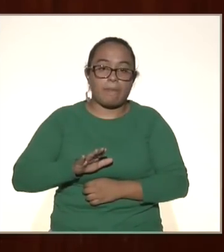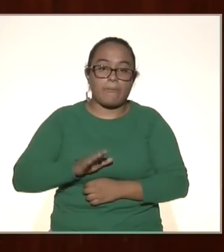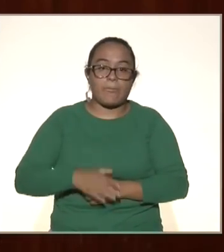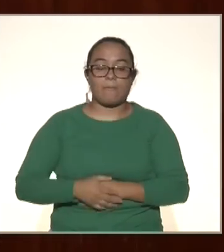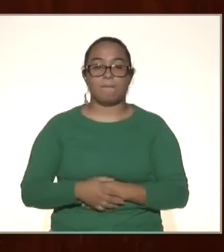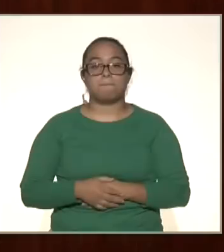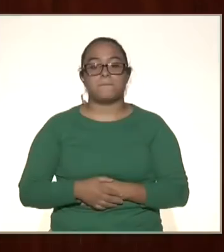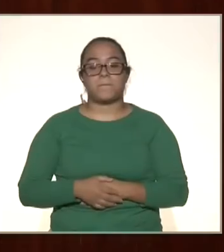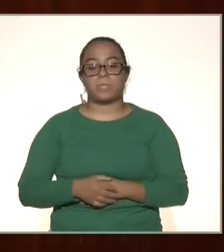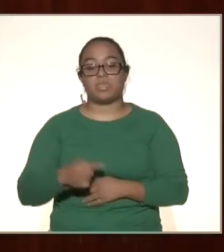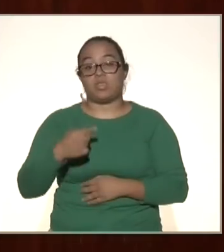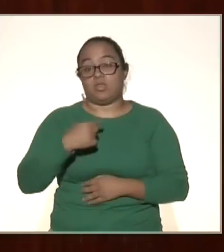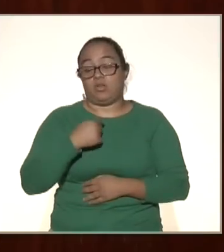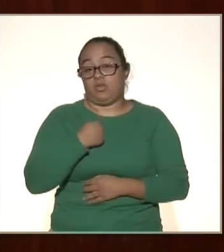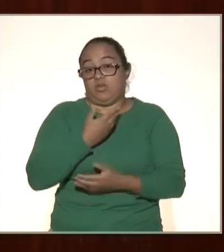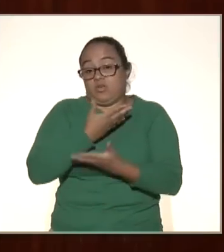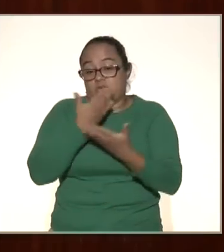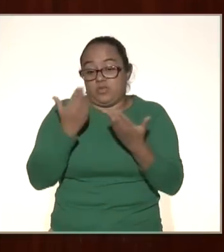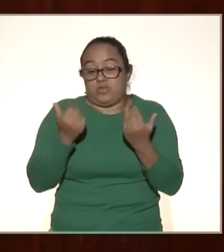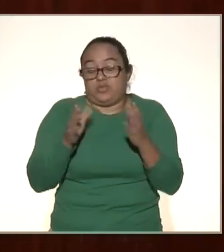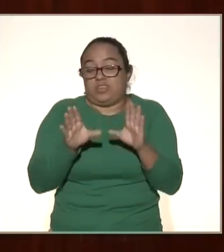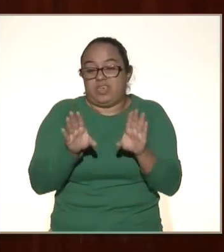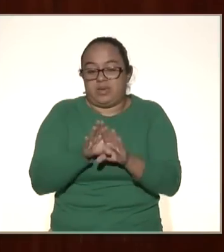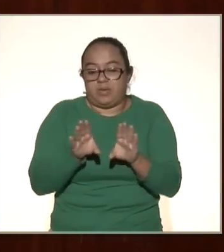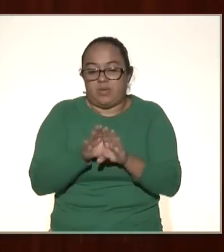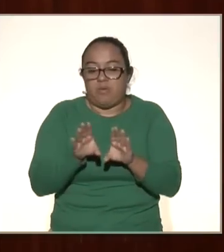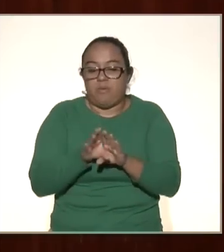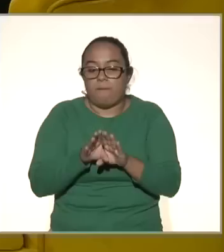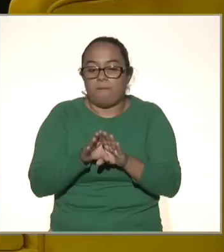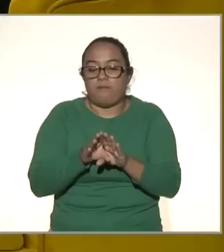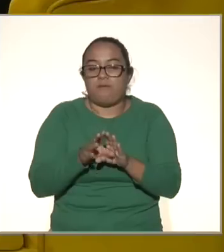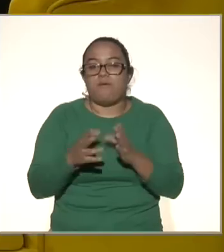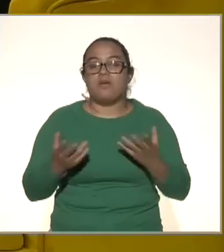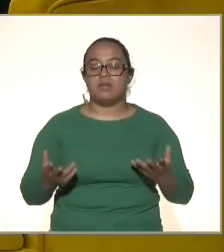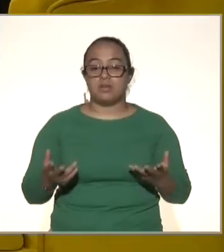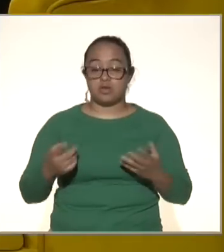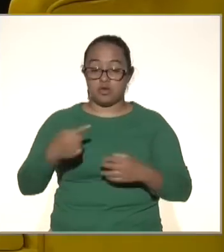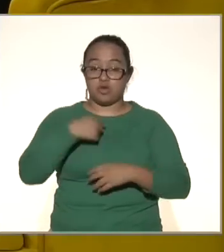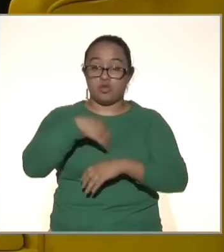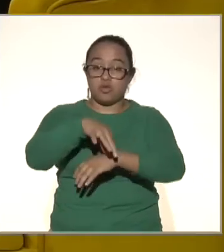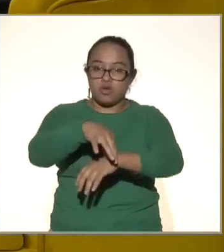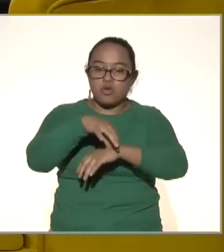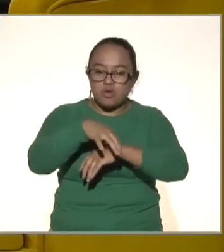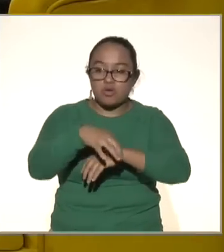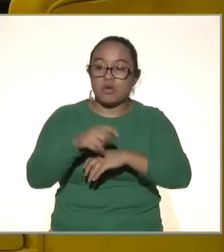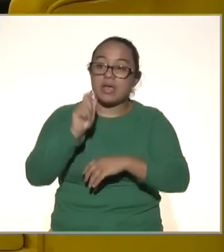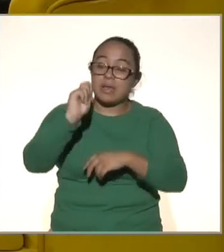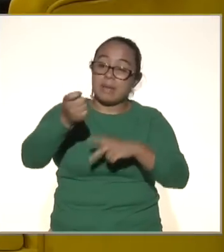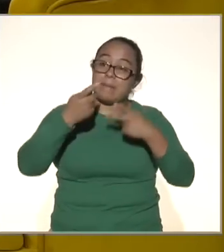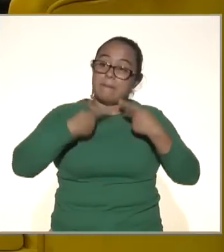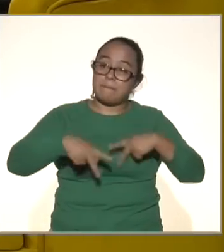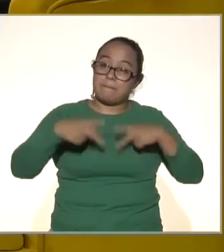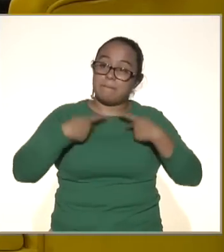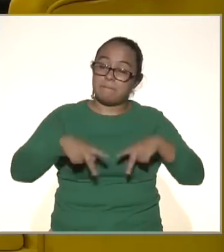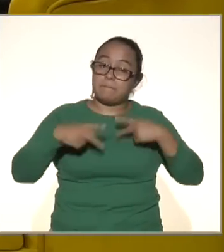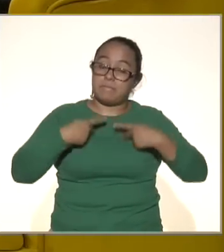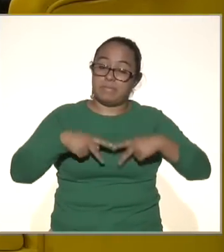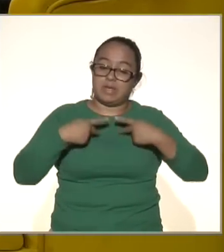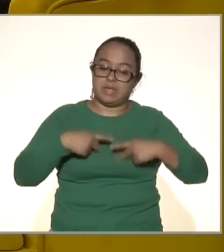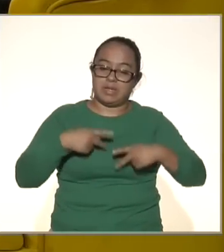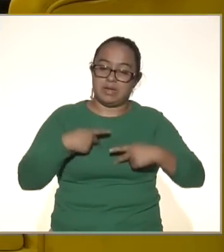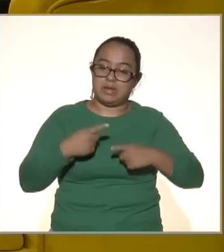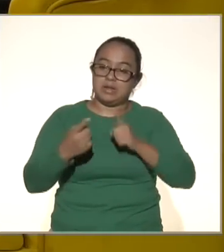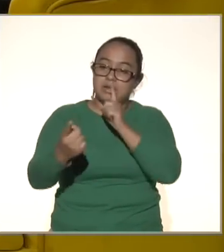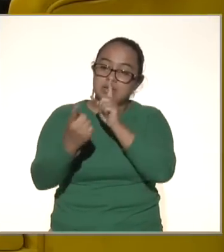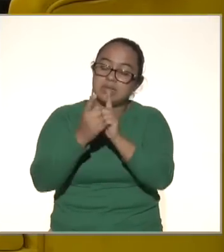no sé exactamente cómo podríamos... No he vivido el caso, ¿no?, de una persona que